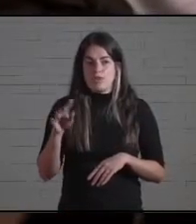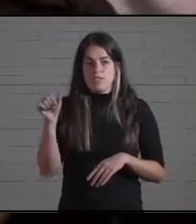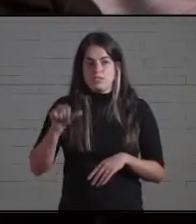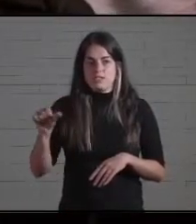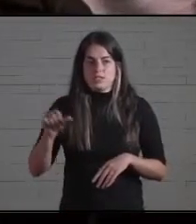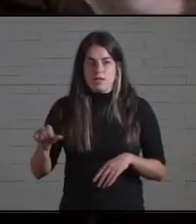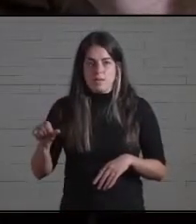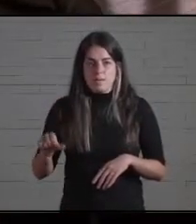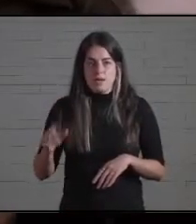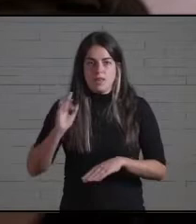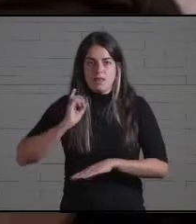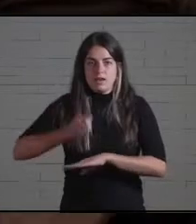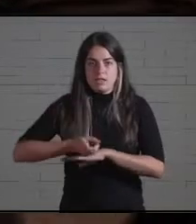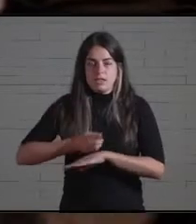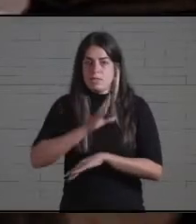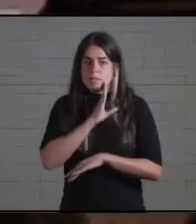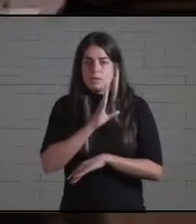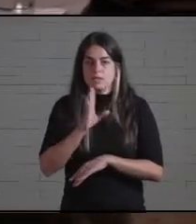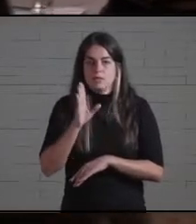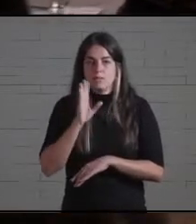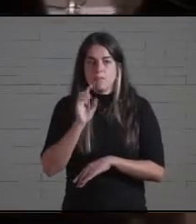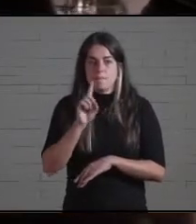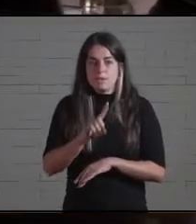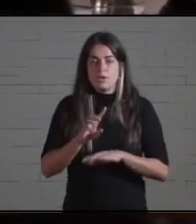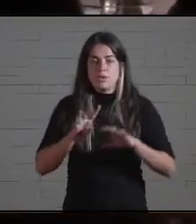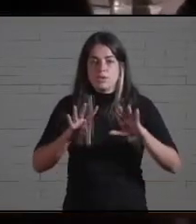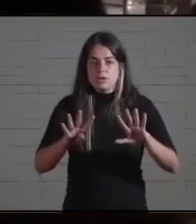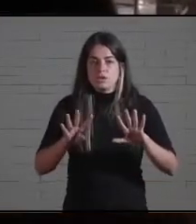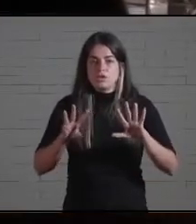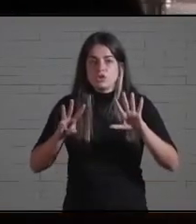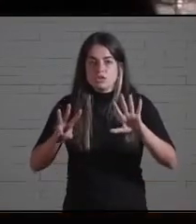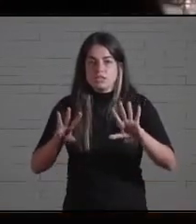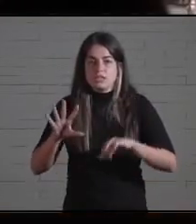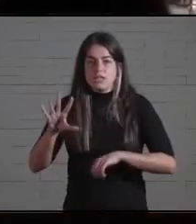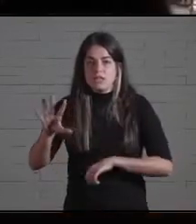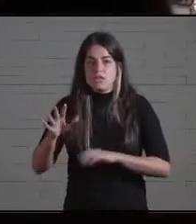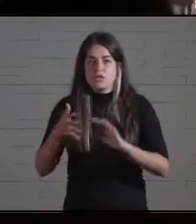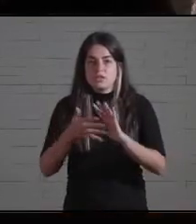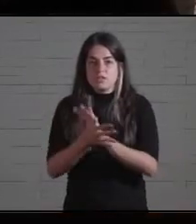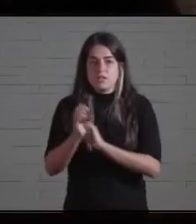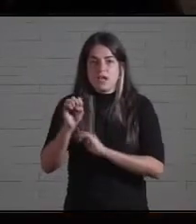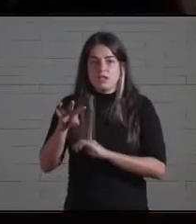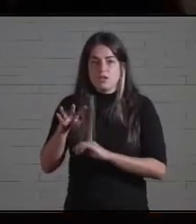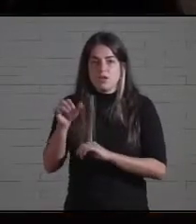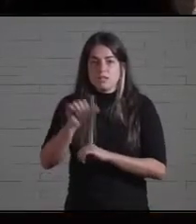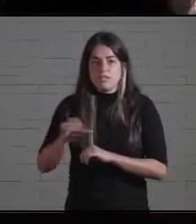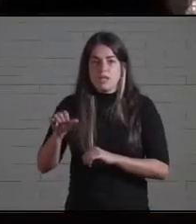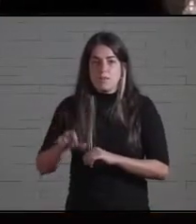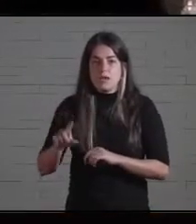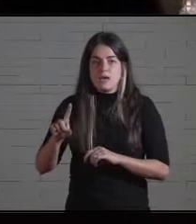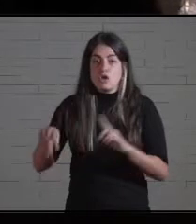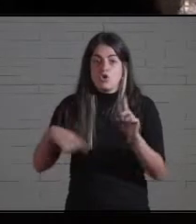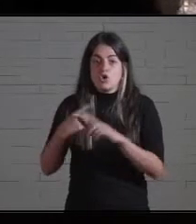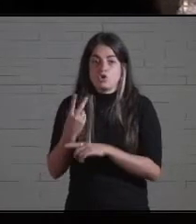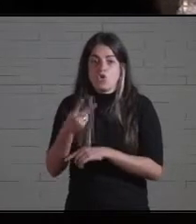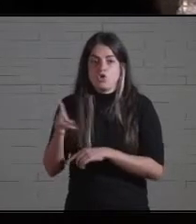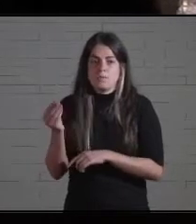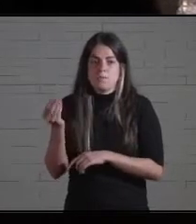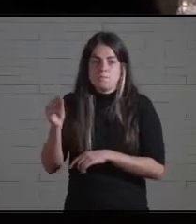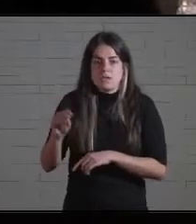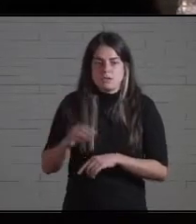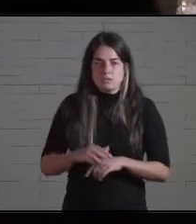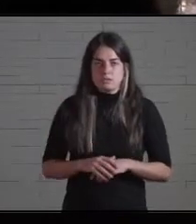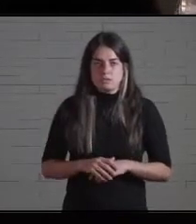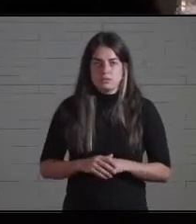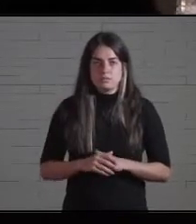la directiva de maternidad del 1985 que marca 14 semanas, que superamos en 2 semanas ahora con este